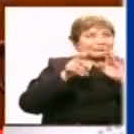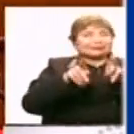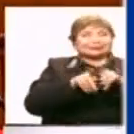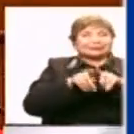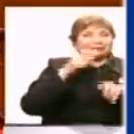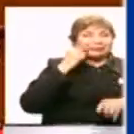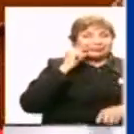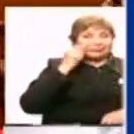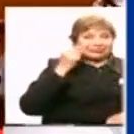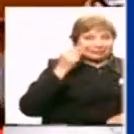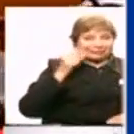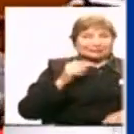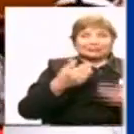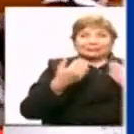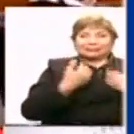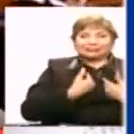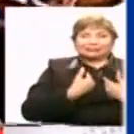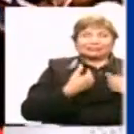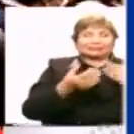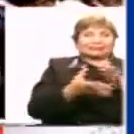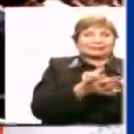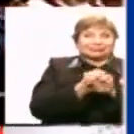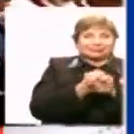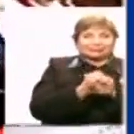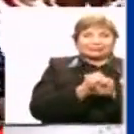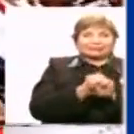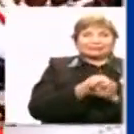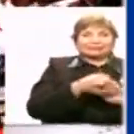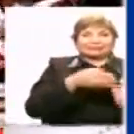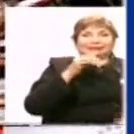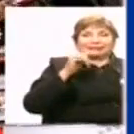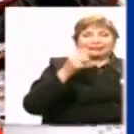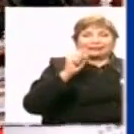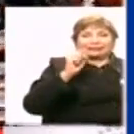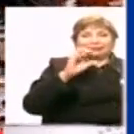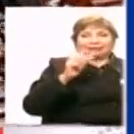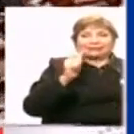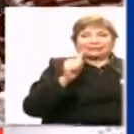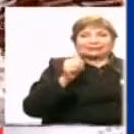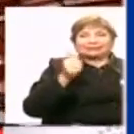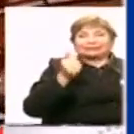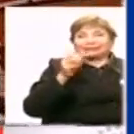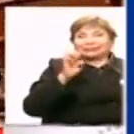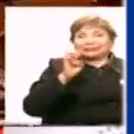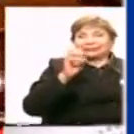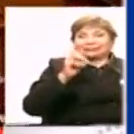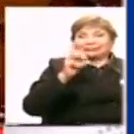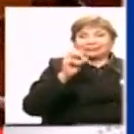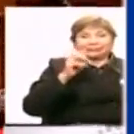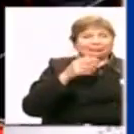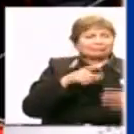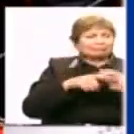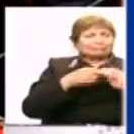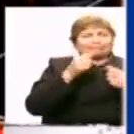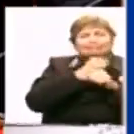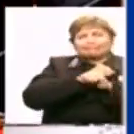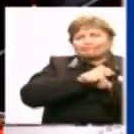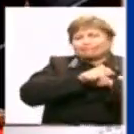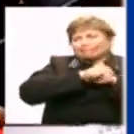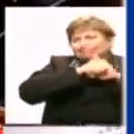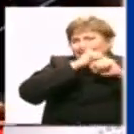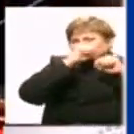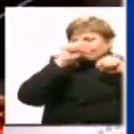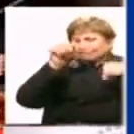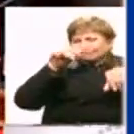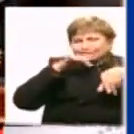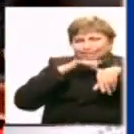activa dentro del partido para justamente poder articular lo que mencionas. Nosotros hemos y consideramos que gran parte